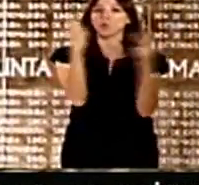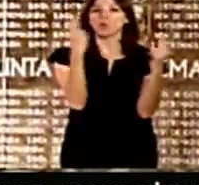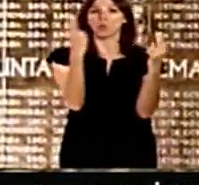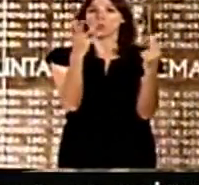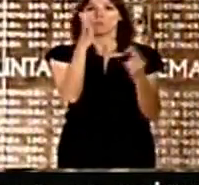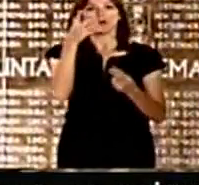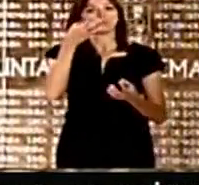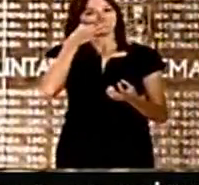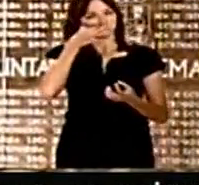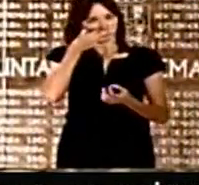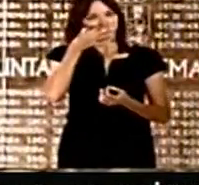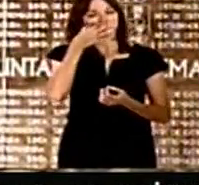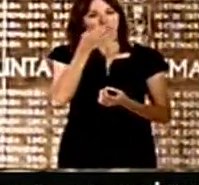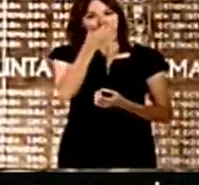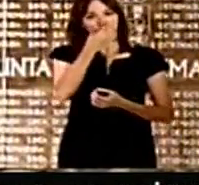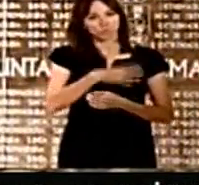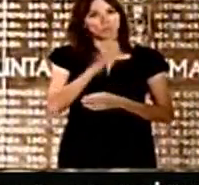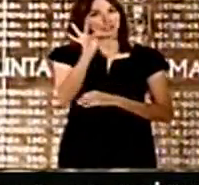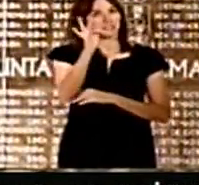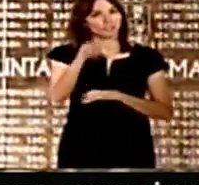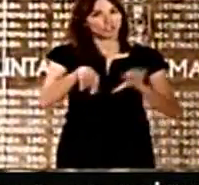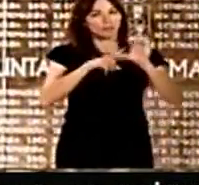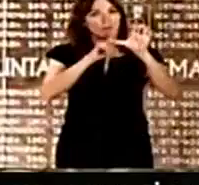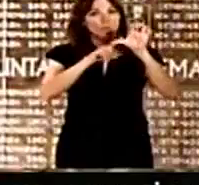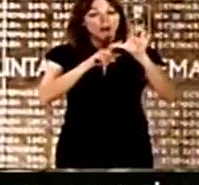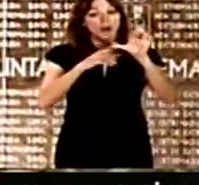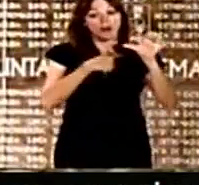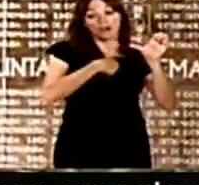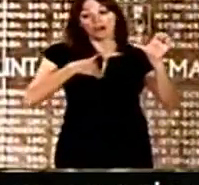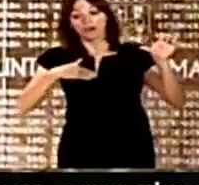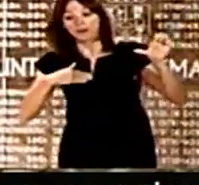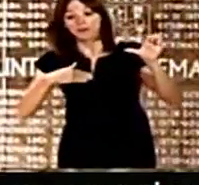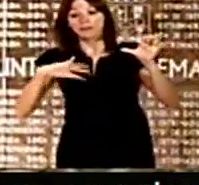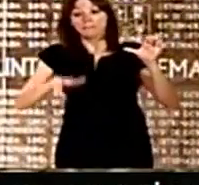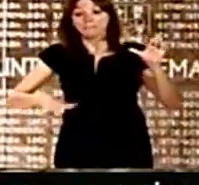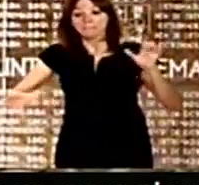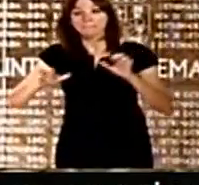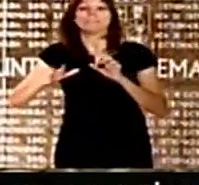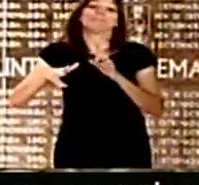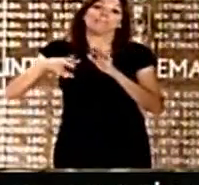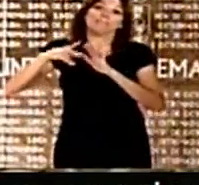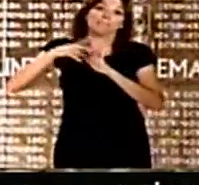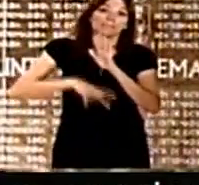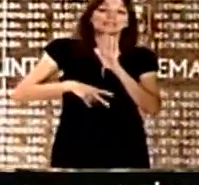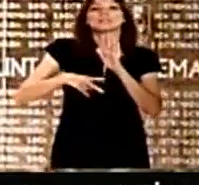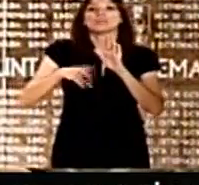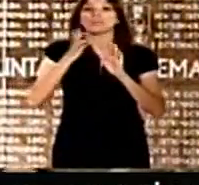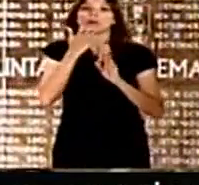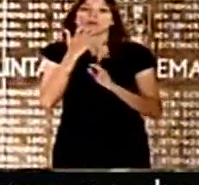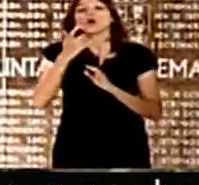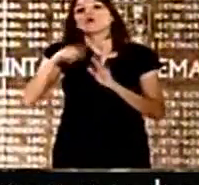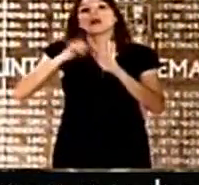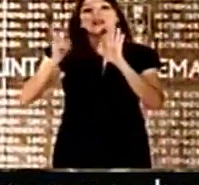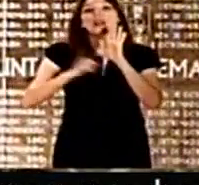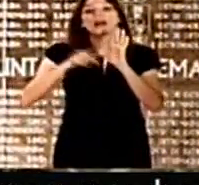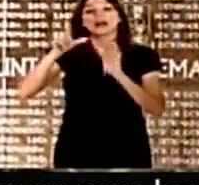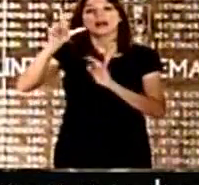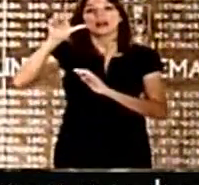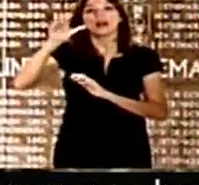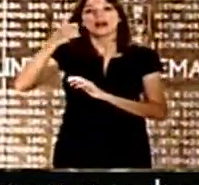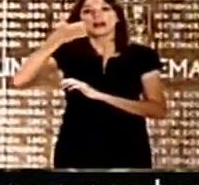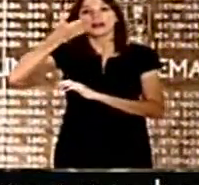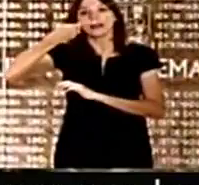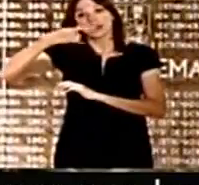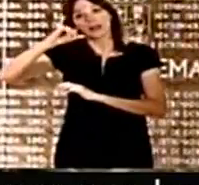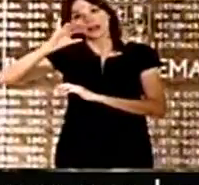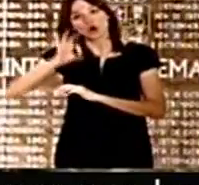resultados en Extremadura, sino también poner las bases a través de decretos, programas o normas como la ley Legio, para que esta región pueda también tener las